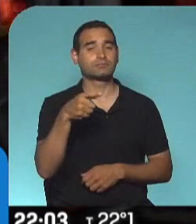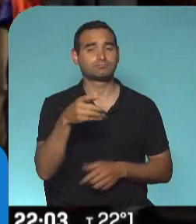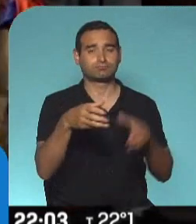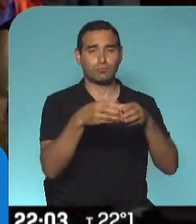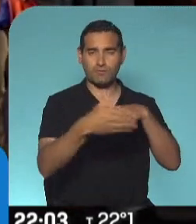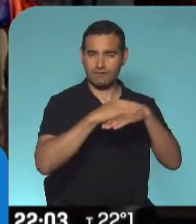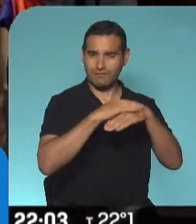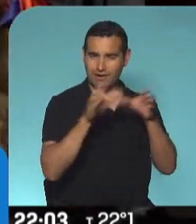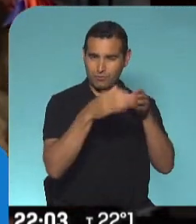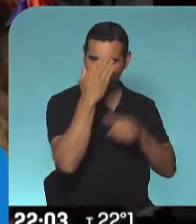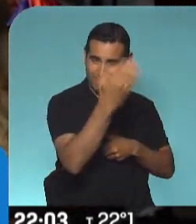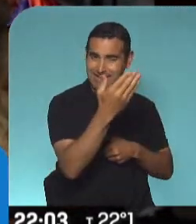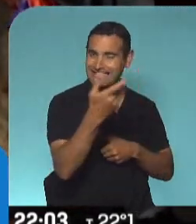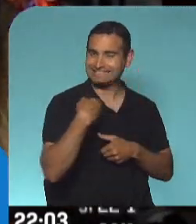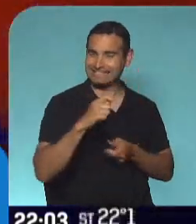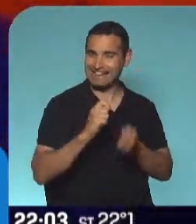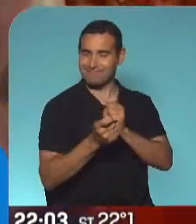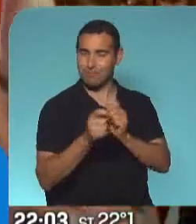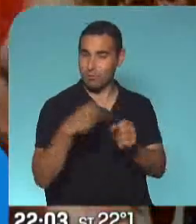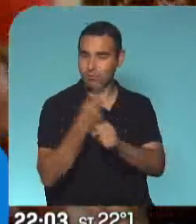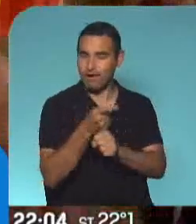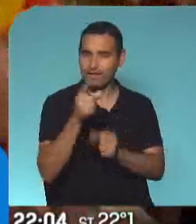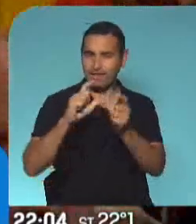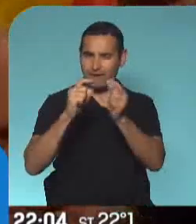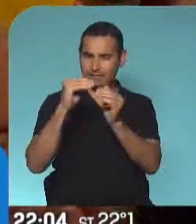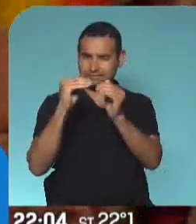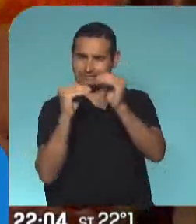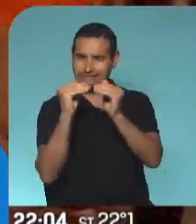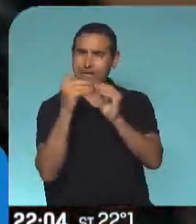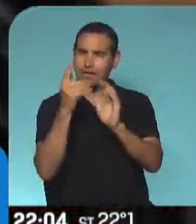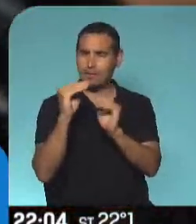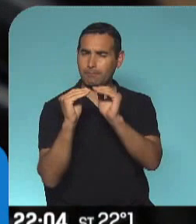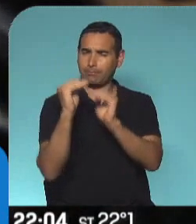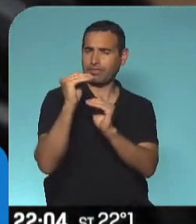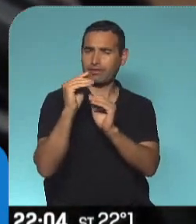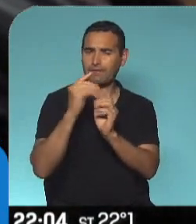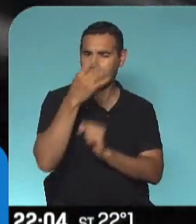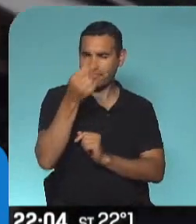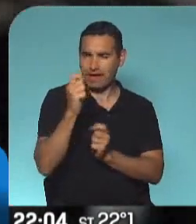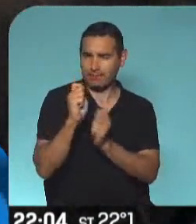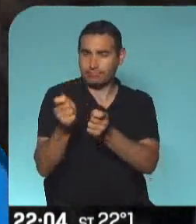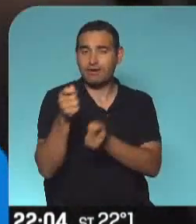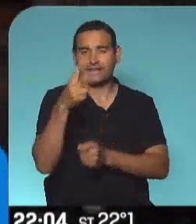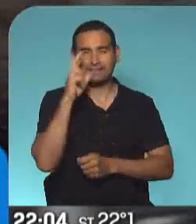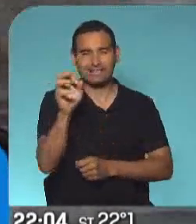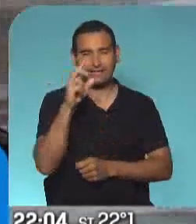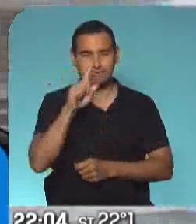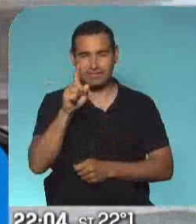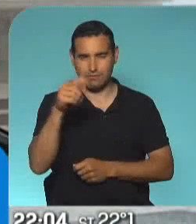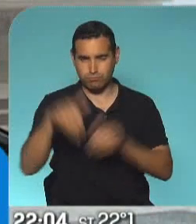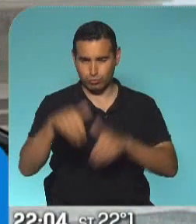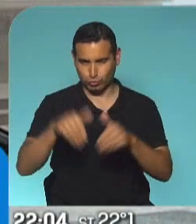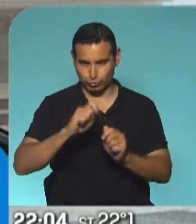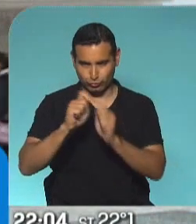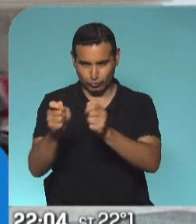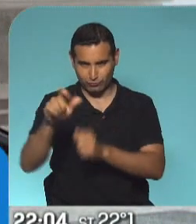Martínez, no pudo revertir un resultado muy ajustado que le daba una muy leve ventaja a su rival, menor a 30.000 votos. La